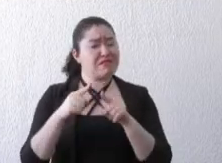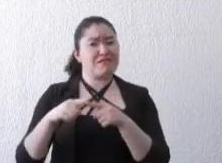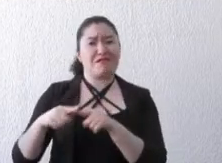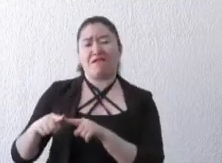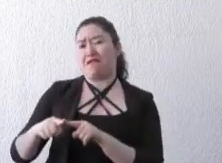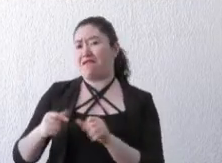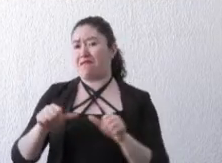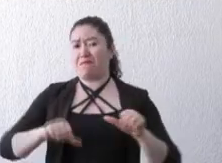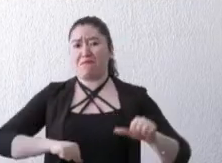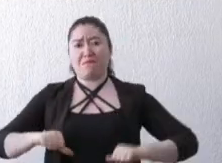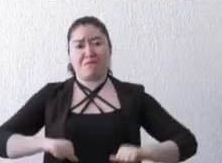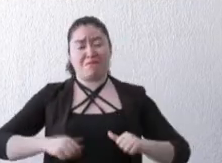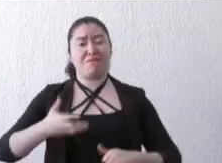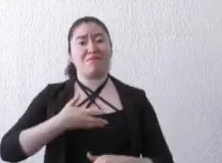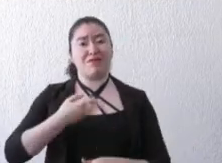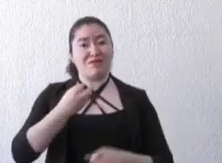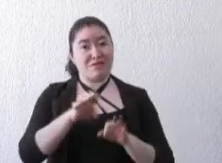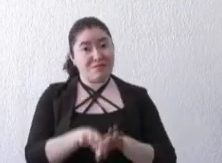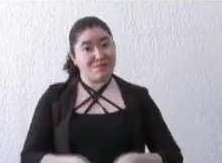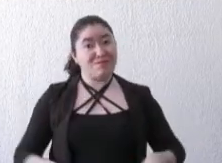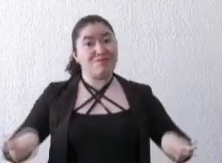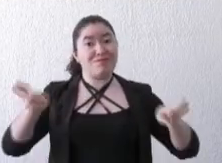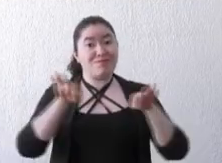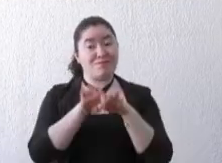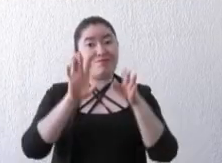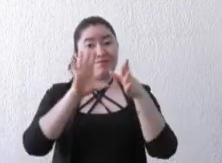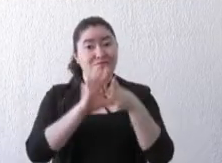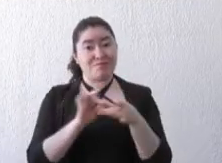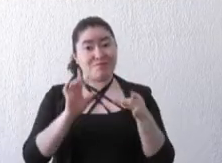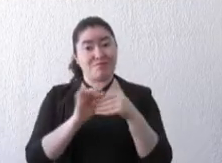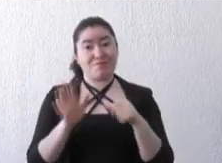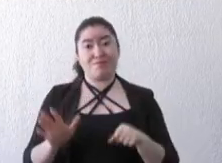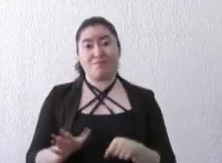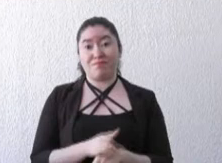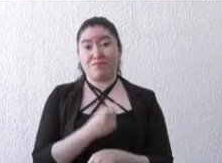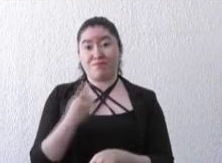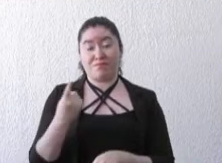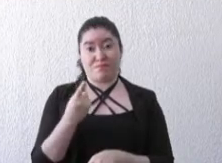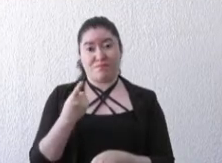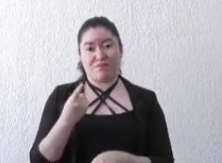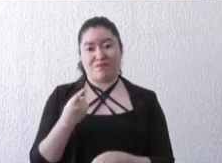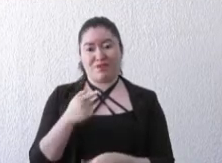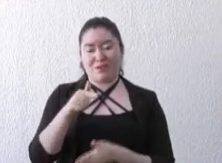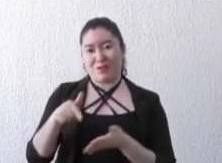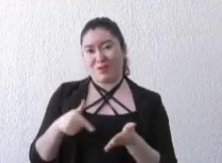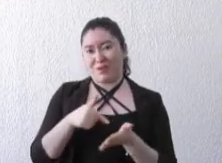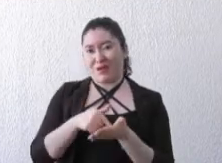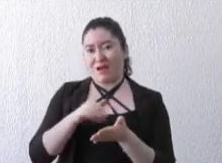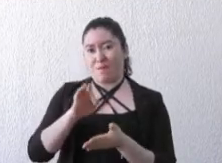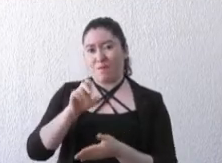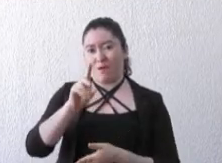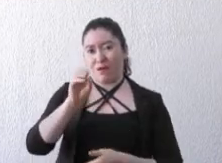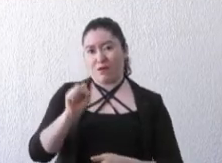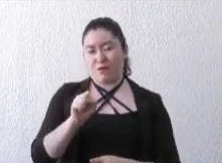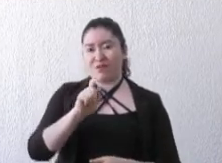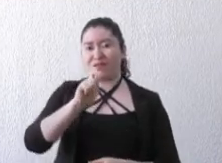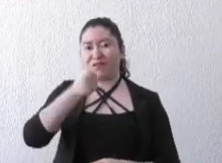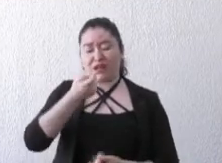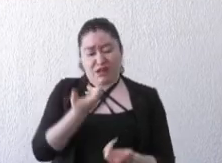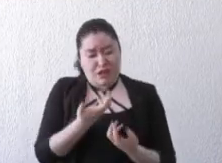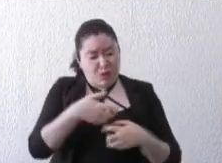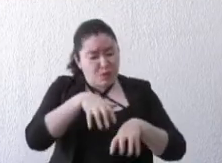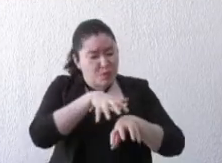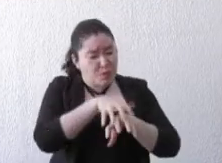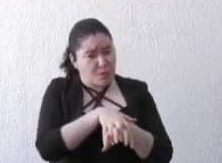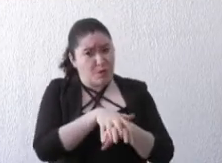que eso es muy importante recalcar, porque las Faros no solo tienen un proyecto incluyente comunitario, sino